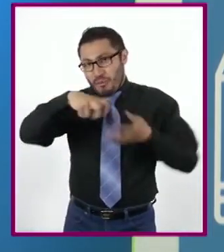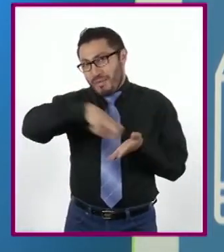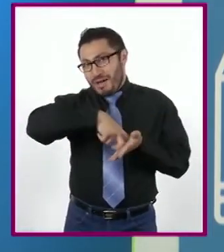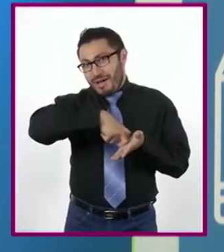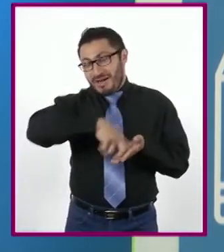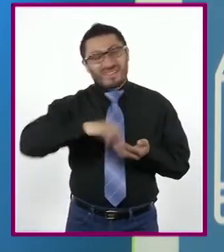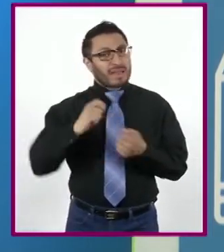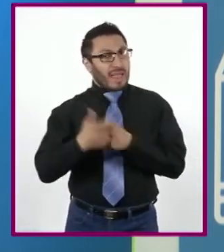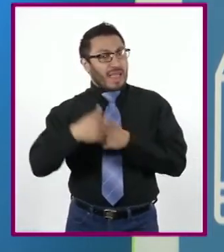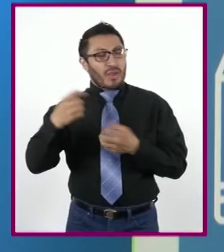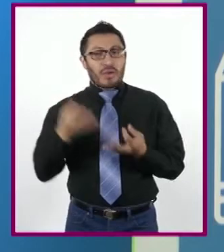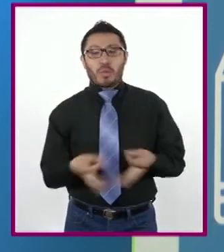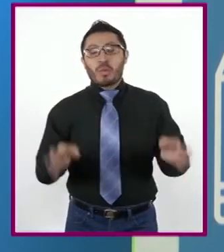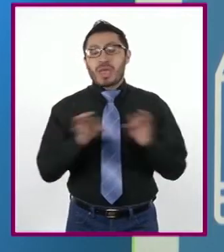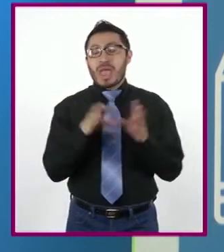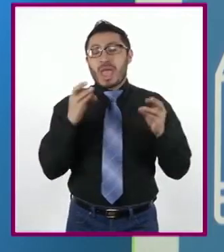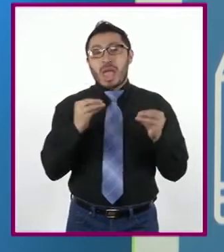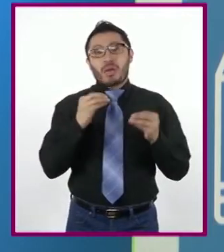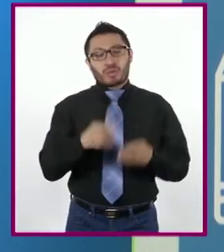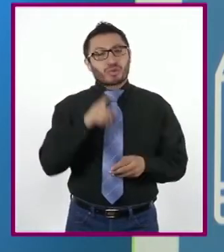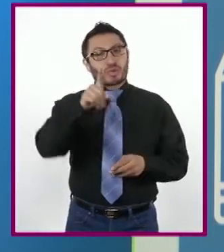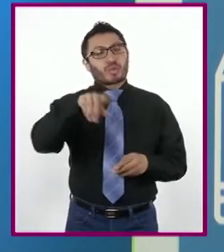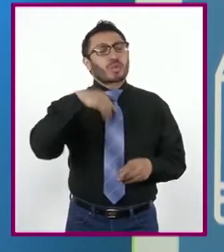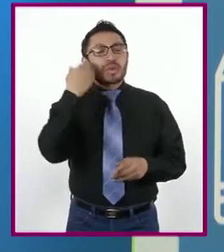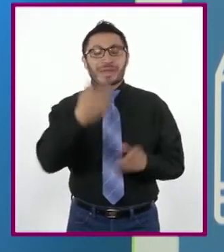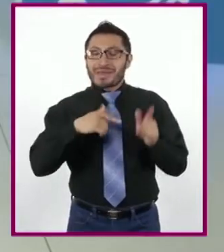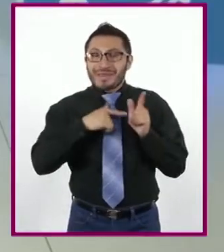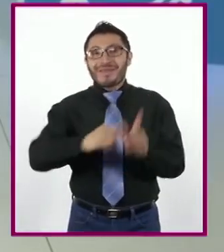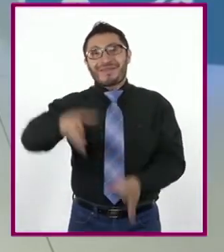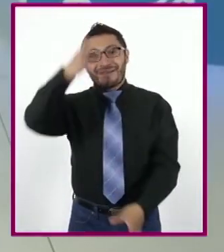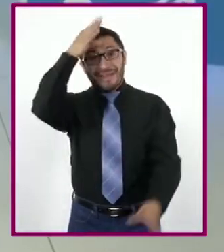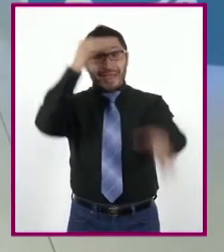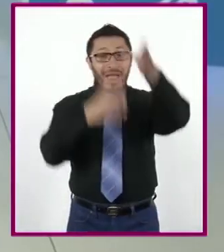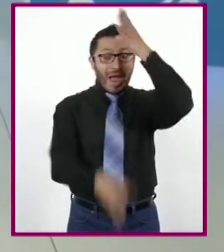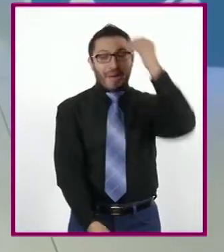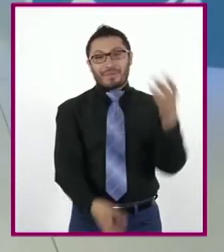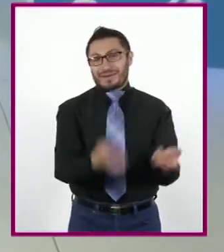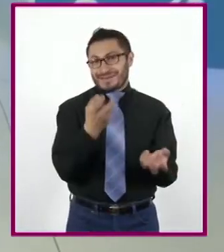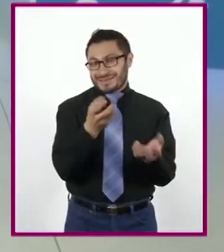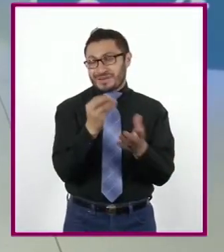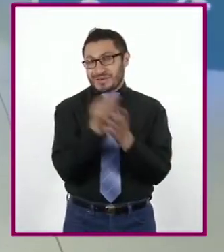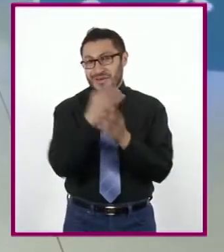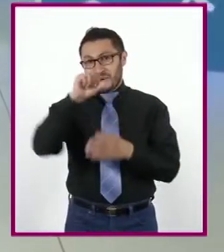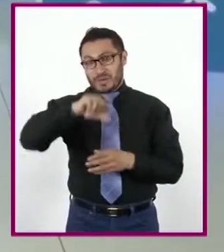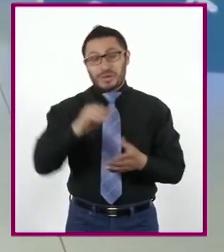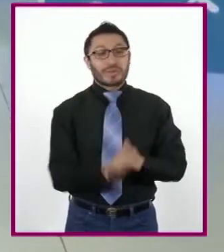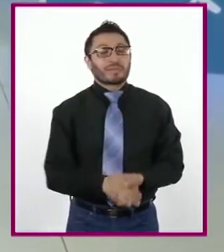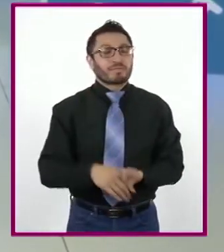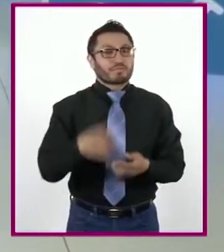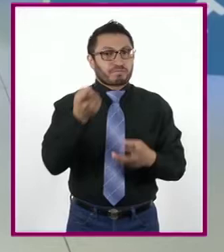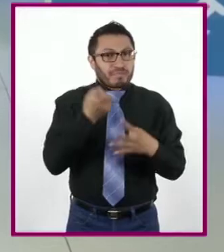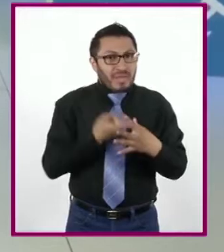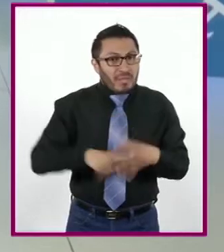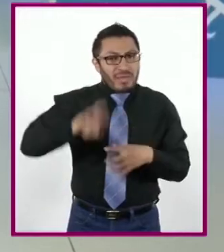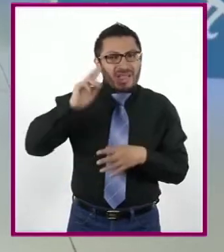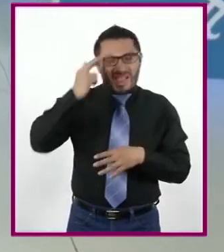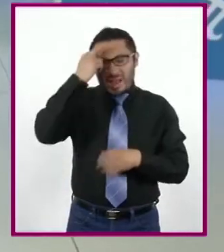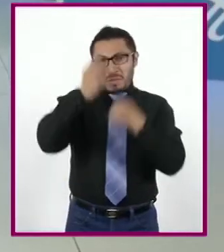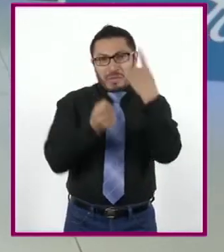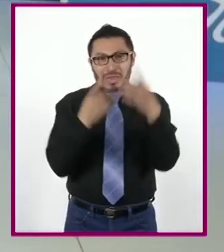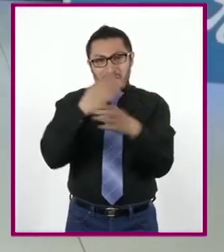importante, disposición al aprendizaje de este contenido. Comencemos recordando algunos aprendizajes